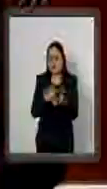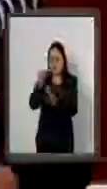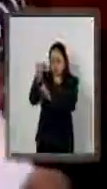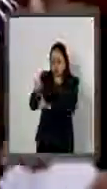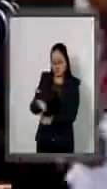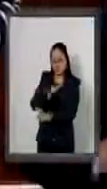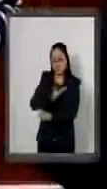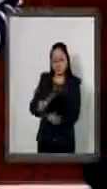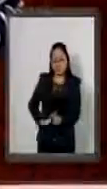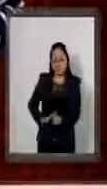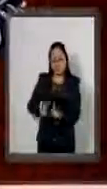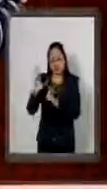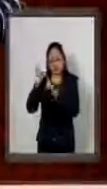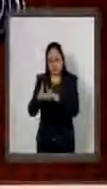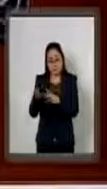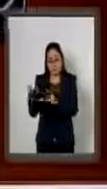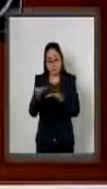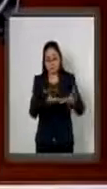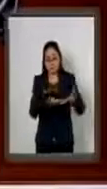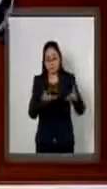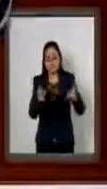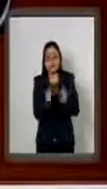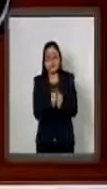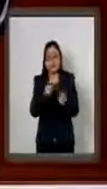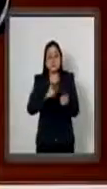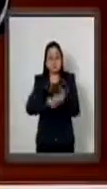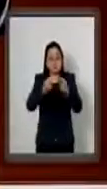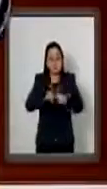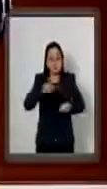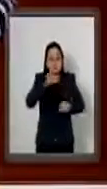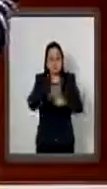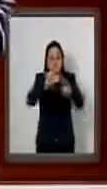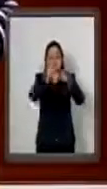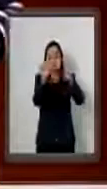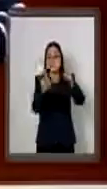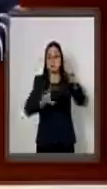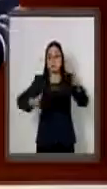presidente fue basado en seguridad nacional.